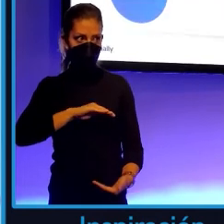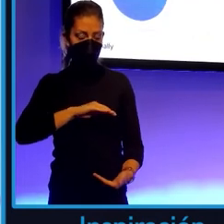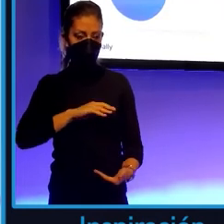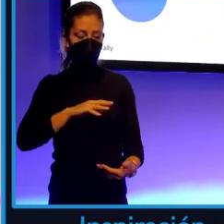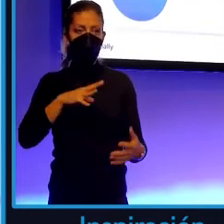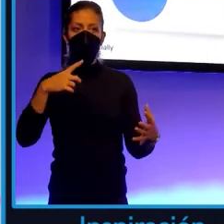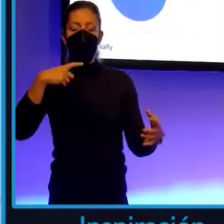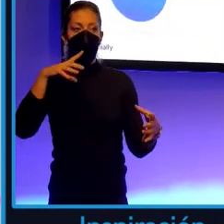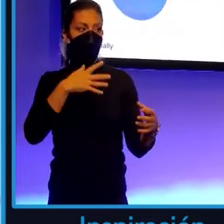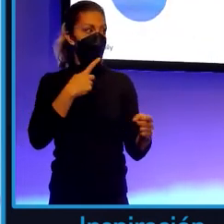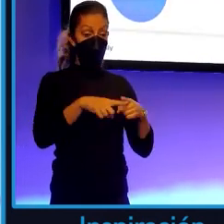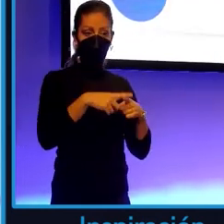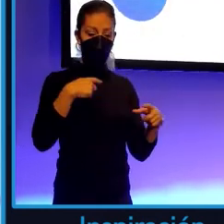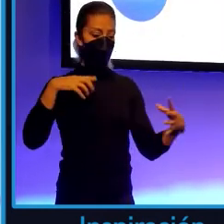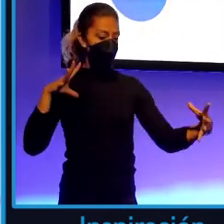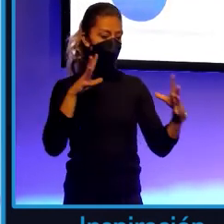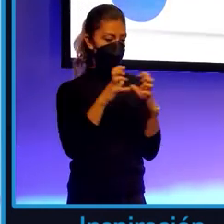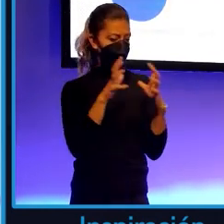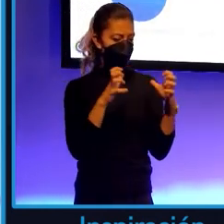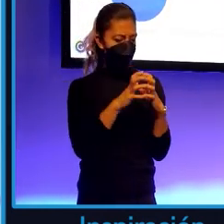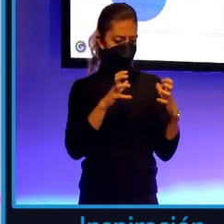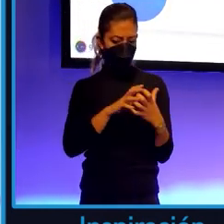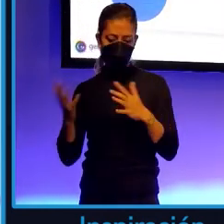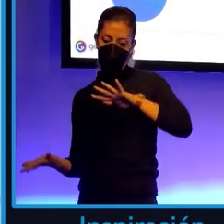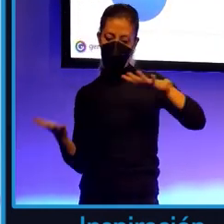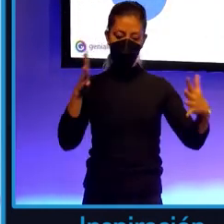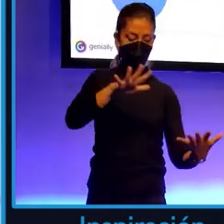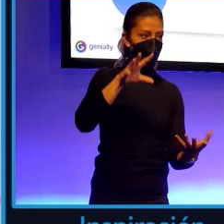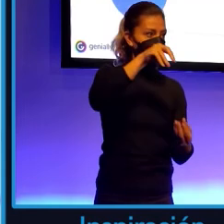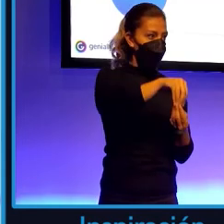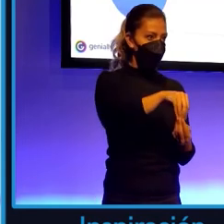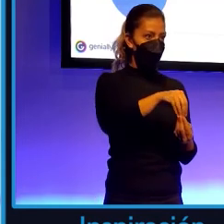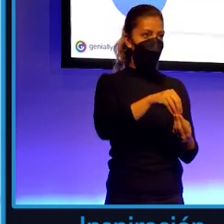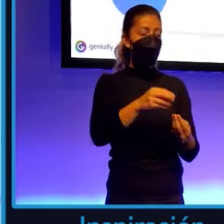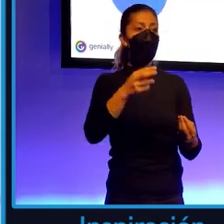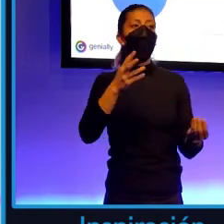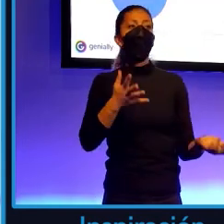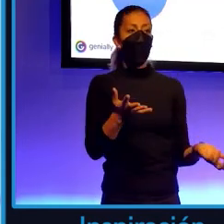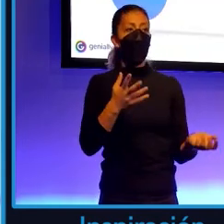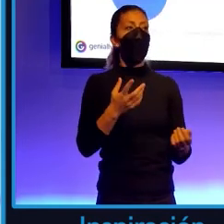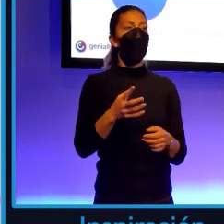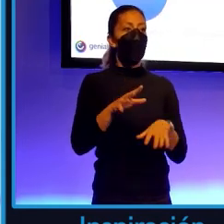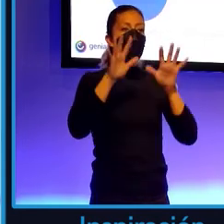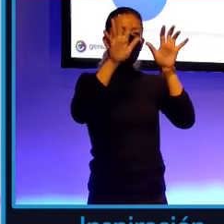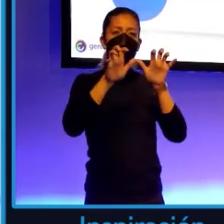deseo y me puede dar las respuestas correctas o efectivas que pretendo lograr eso nos va a dar dos razones para aprender a analizar es sintetizar